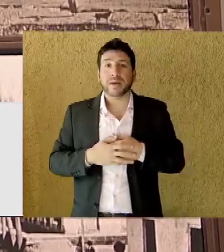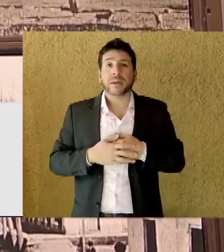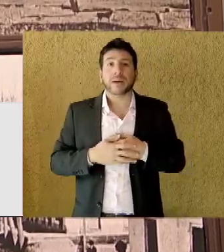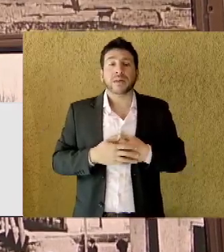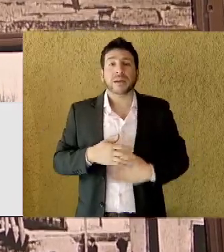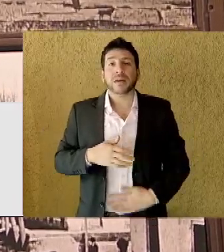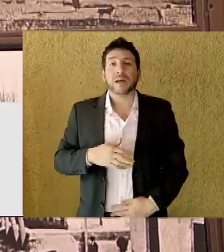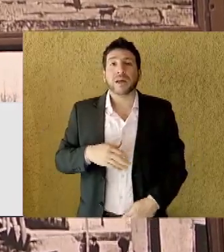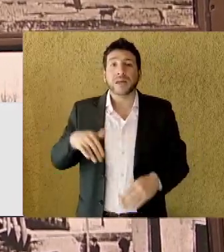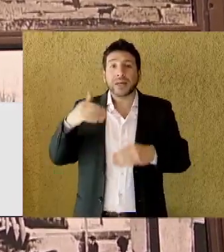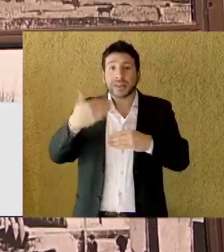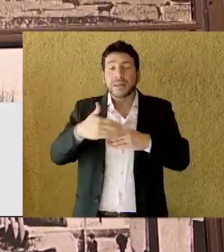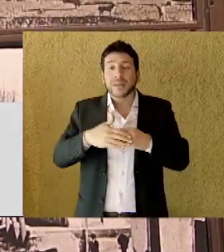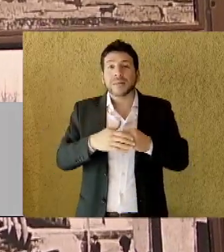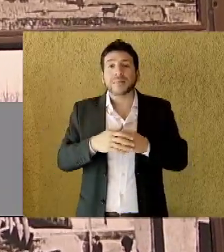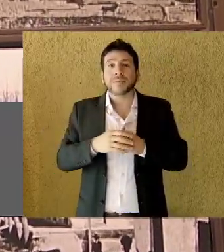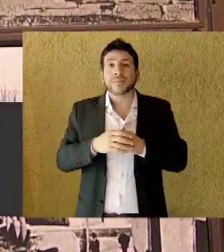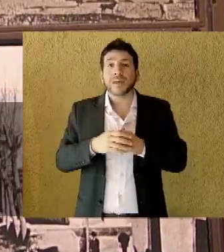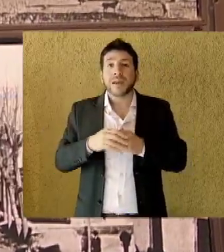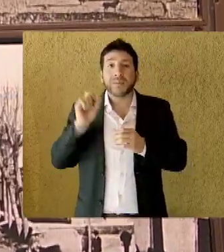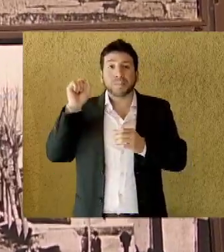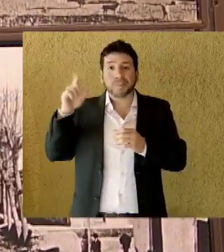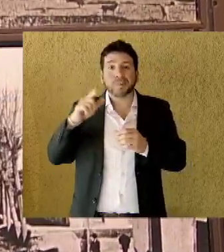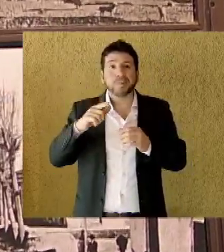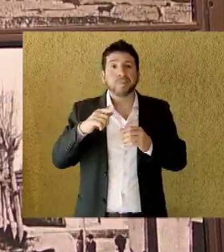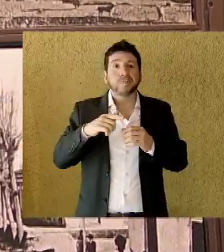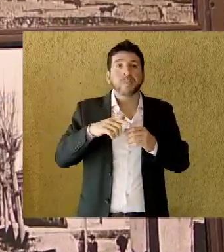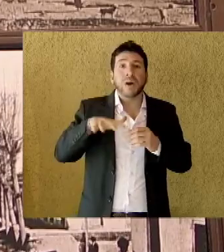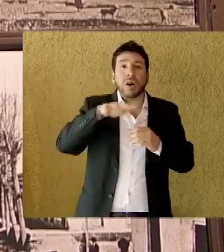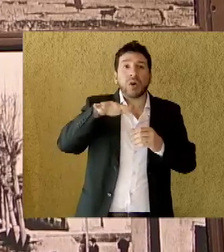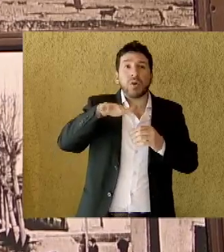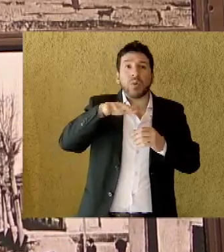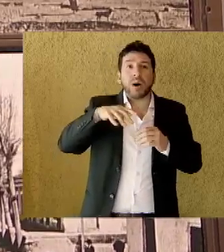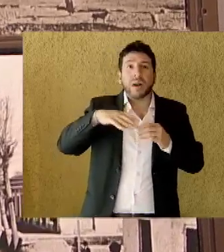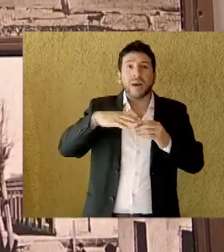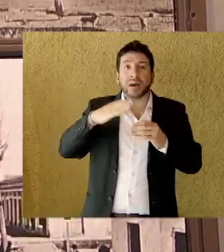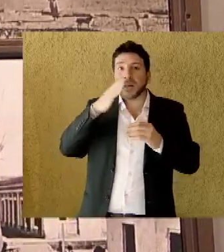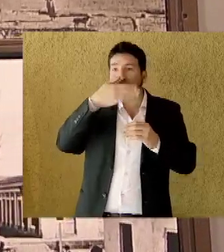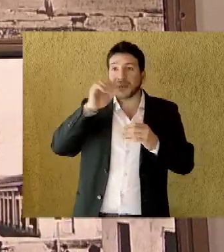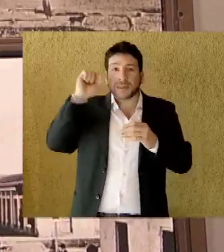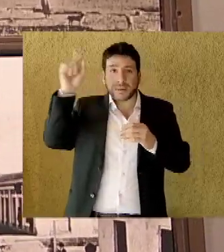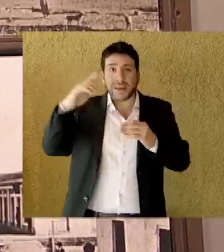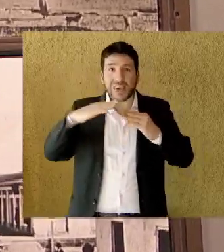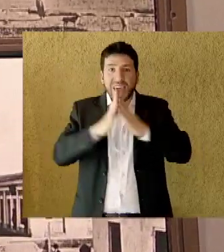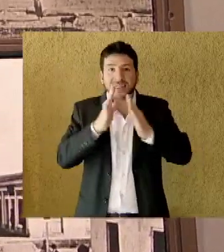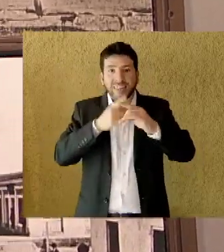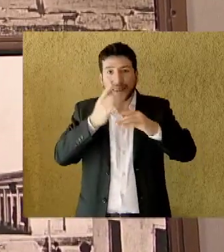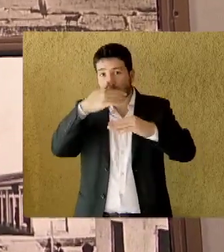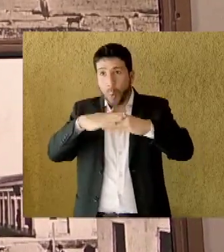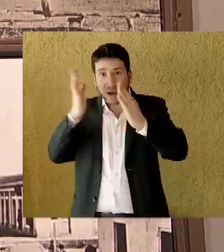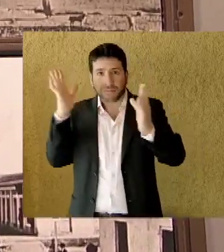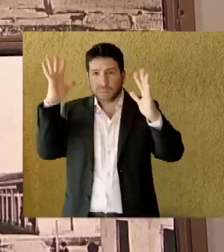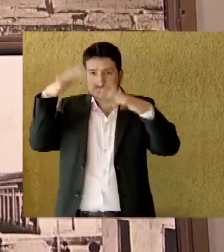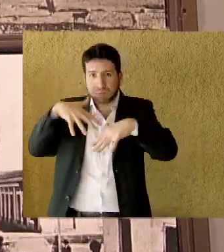vez que pasamos por esta zona, que es en donde están las ruinas jesuitas de San Francisco, lo que quedó, por eso hablamos de ruinas, de